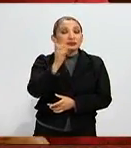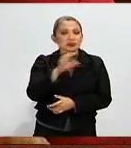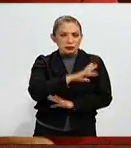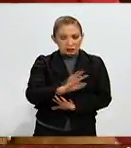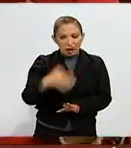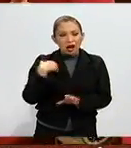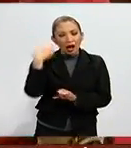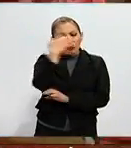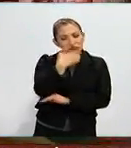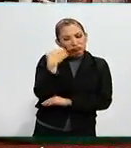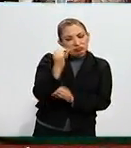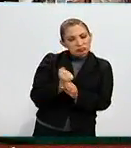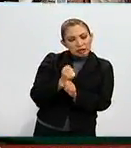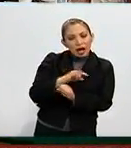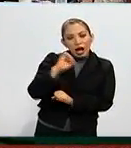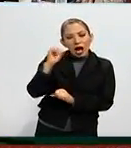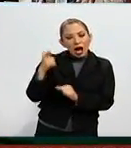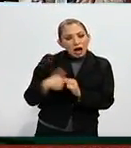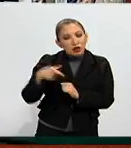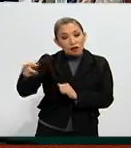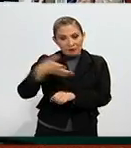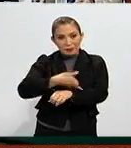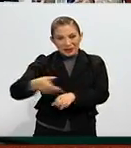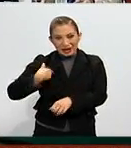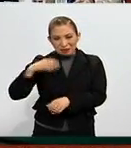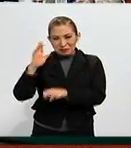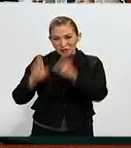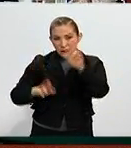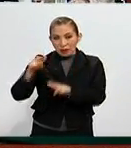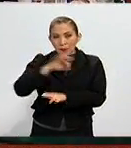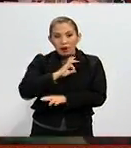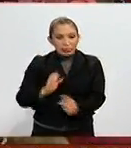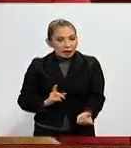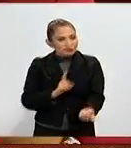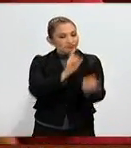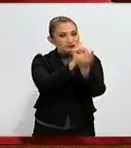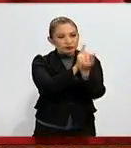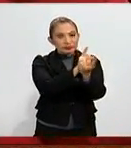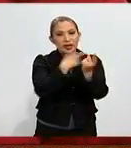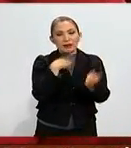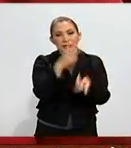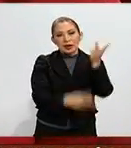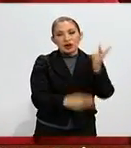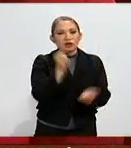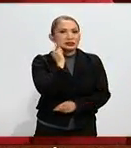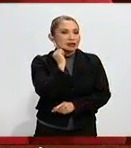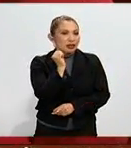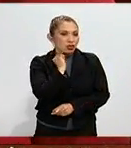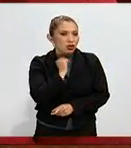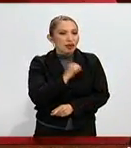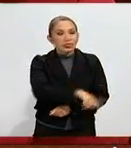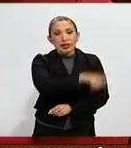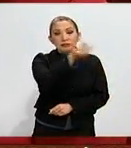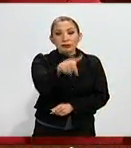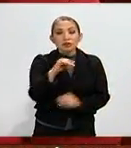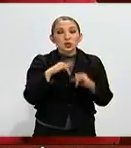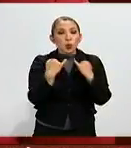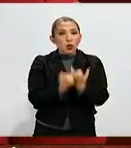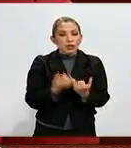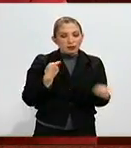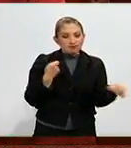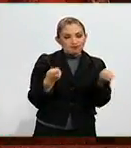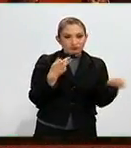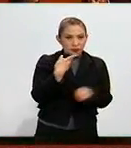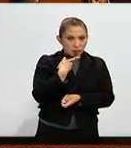se analizan algunas opciones para que familiares de los normalistas puedan platicar con los legisladores. Esto luego de que la Junta de